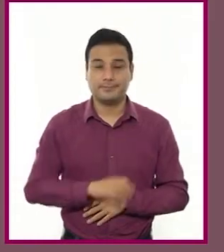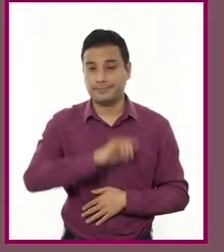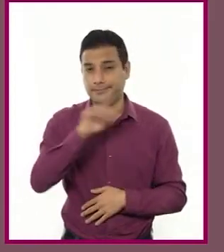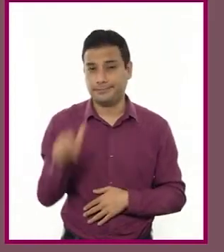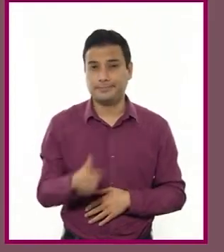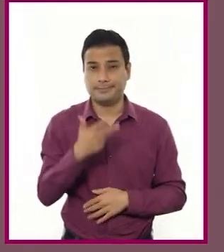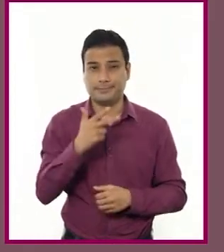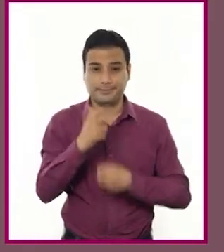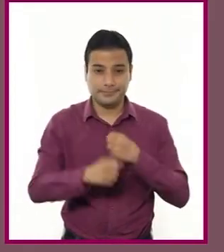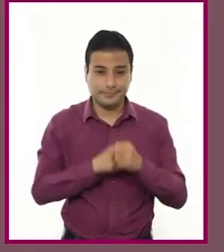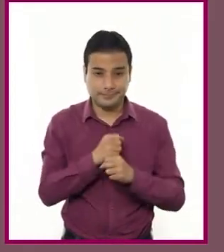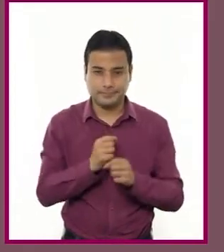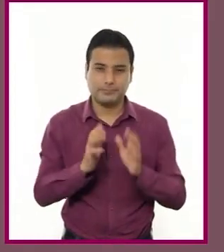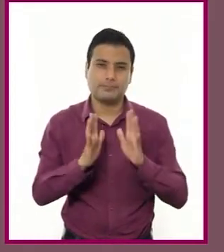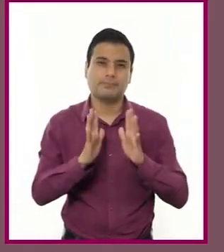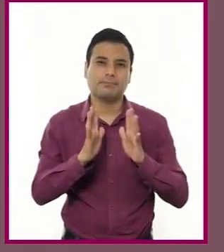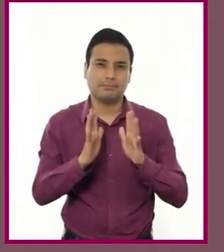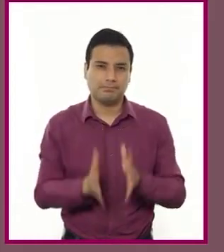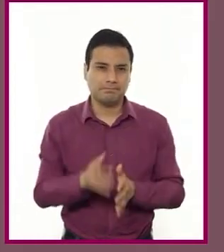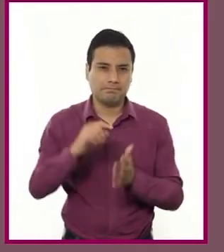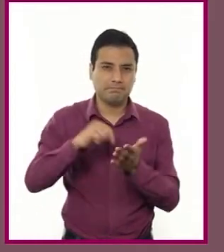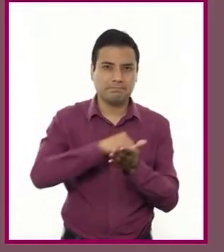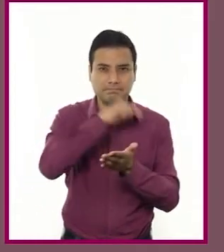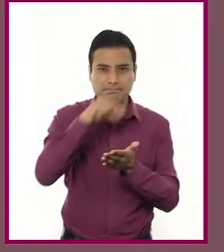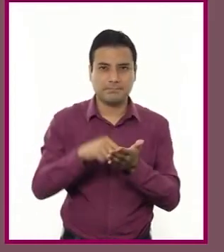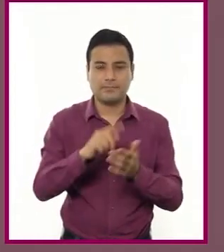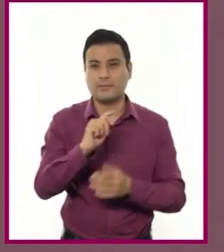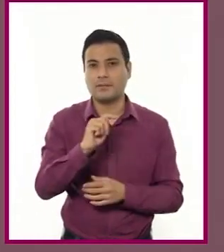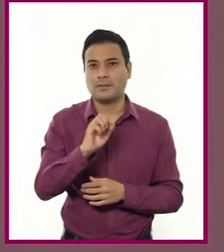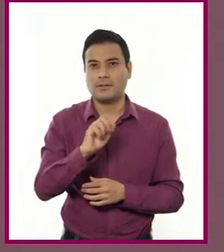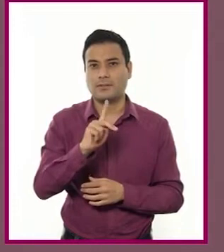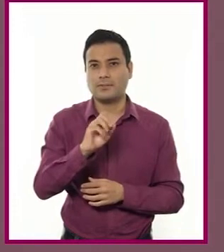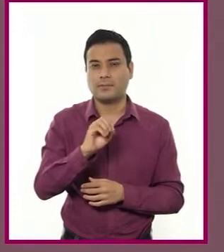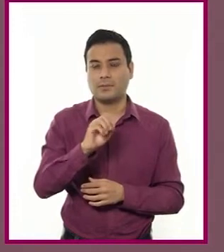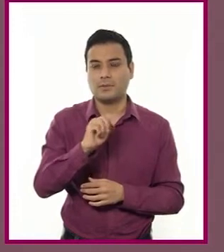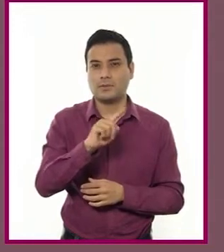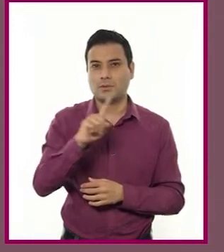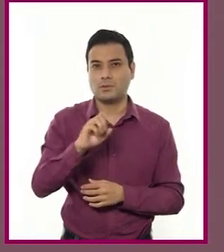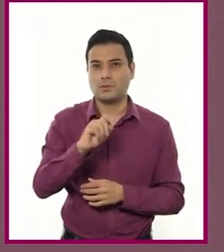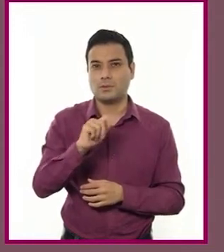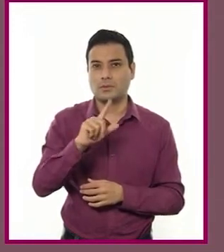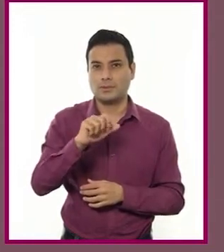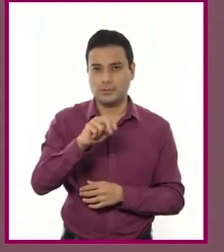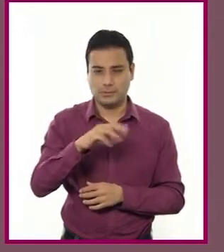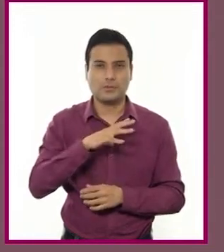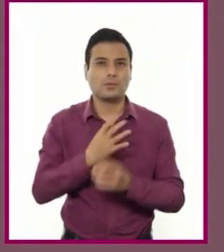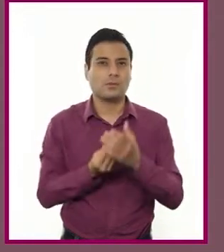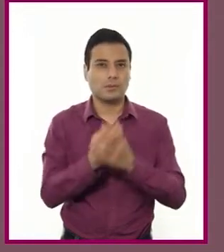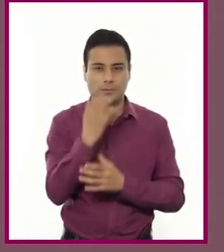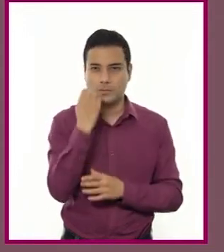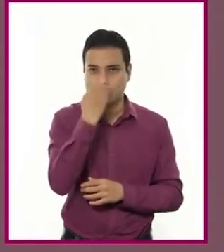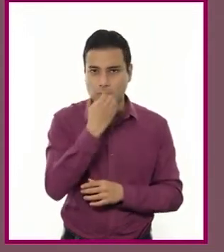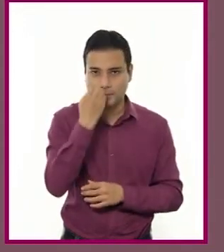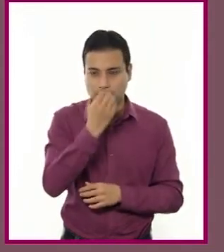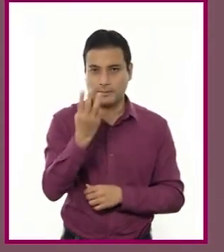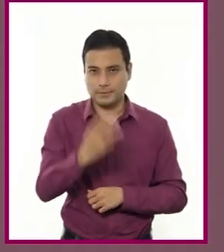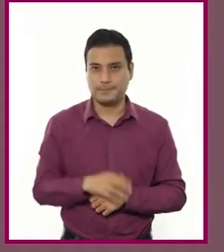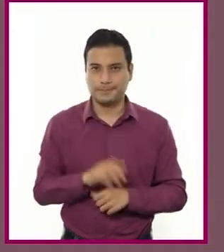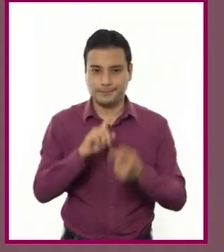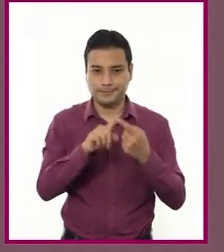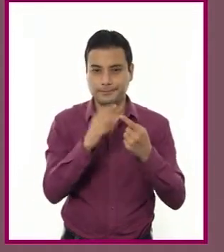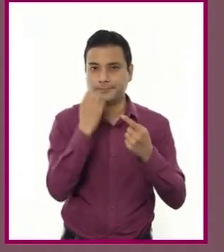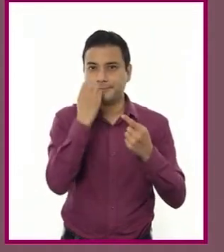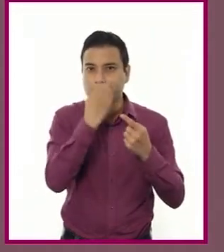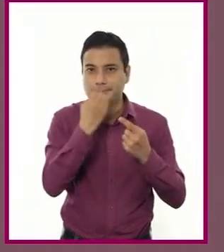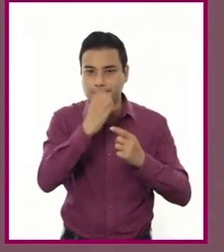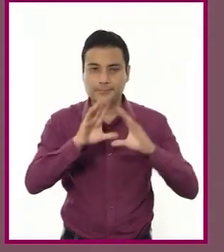después, se establecieron en un lugar llamado Tepoztlán, donde fundaron 3 colegios. En uno aprendían las